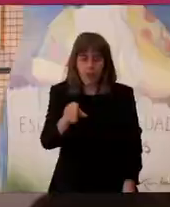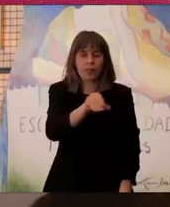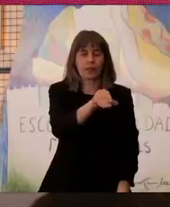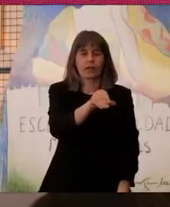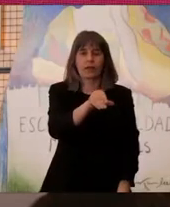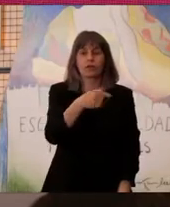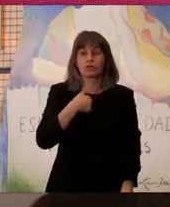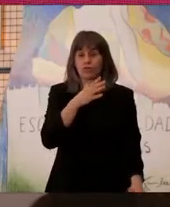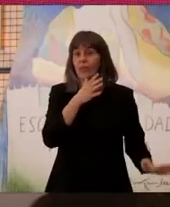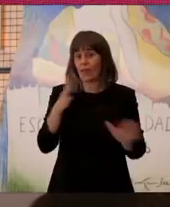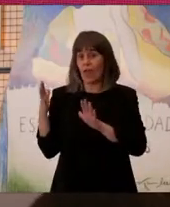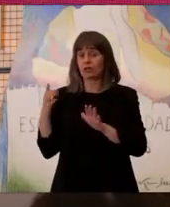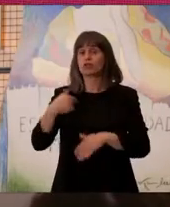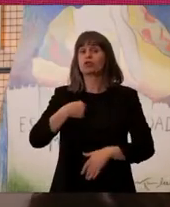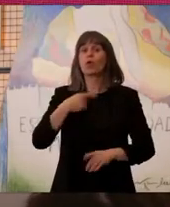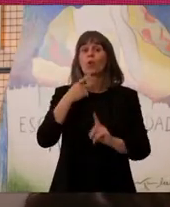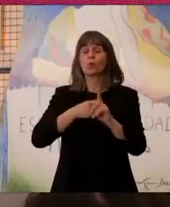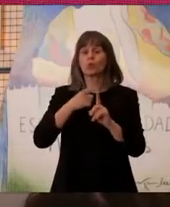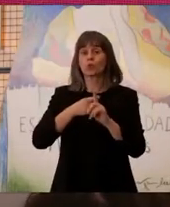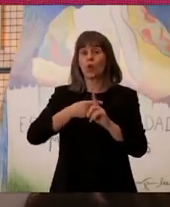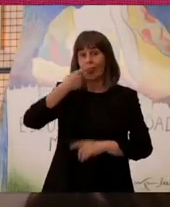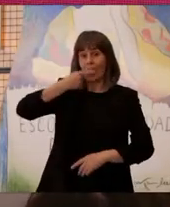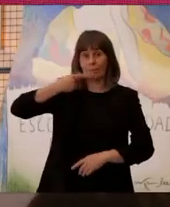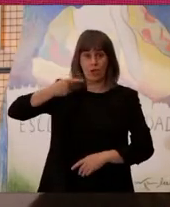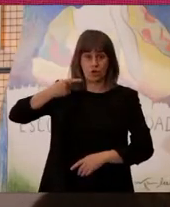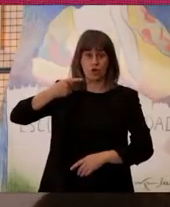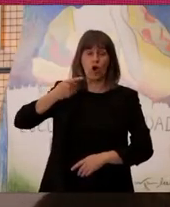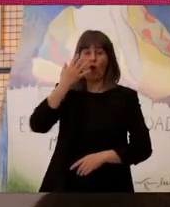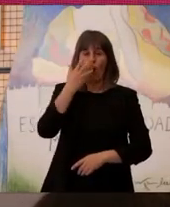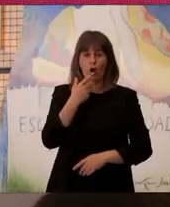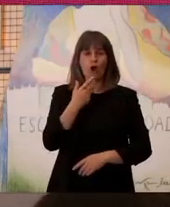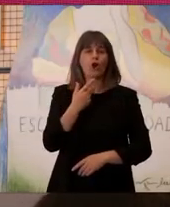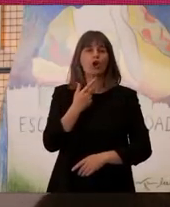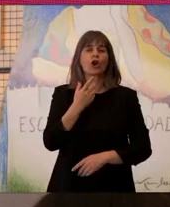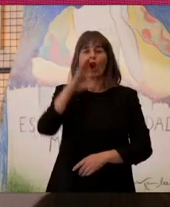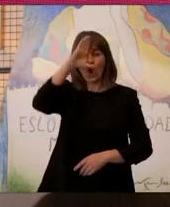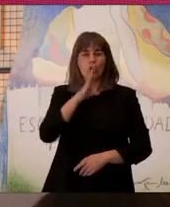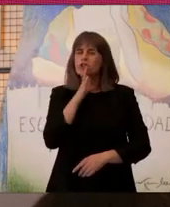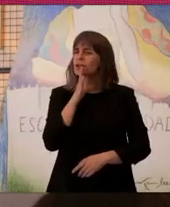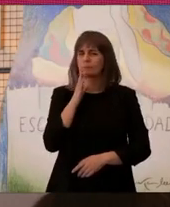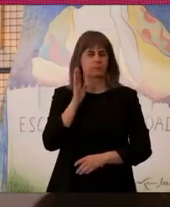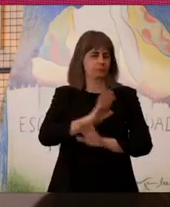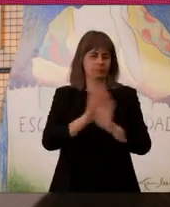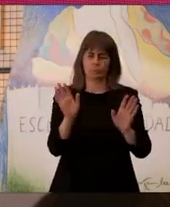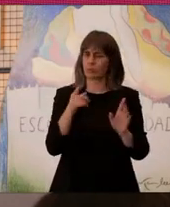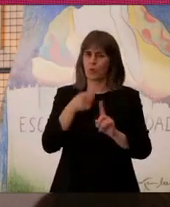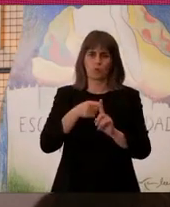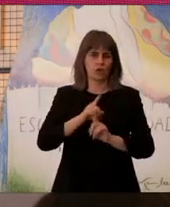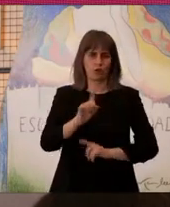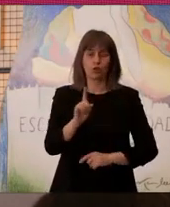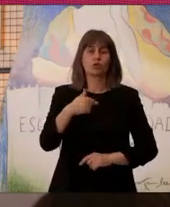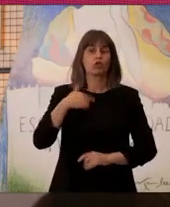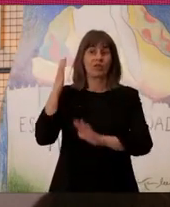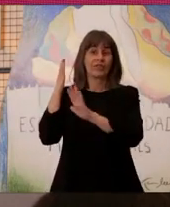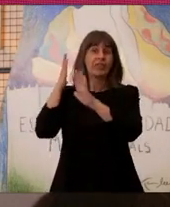10 años yo no utilizo un cepillo de dientes que sea Rosa sabéis que vienen en packs de colores desde hace 10 años conscientemente